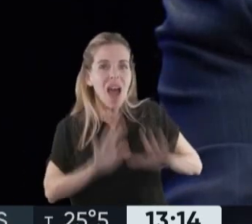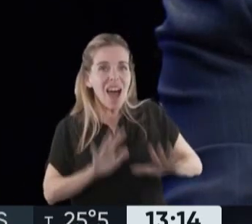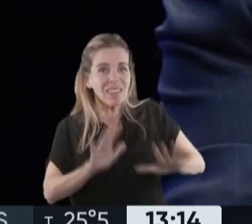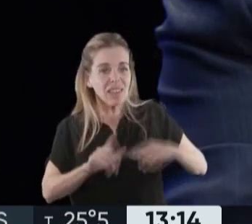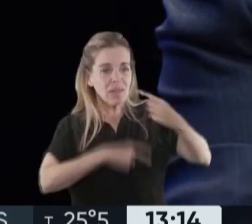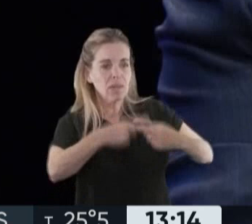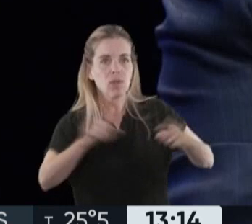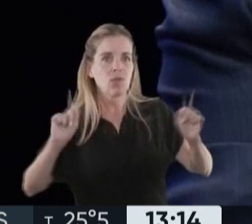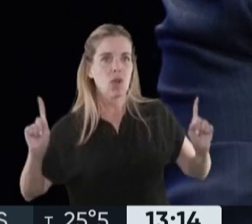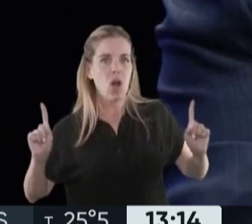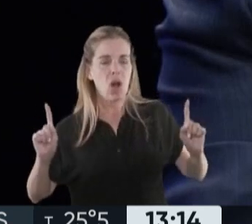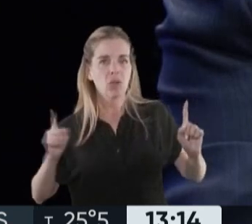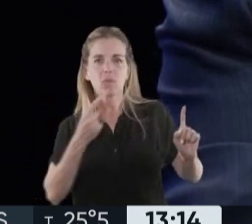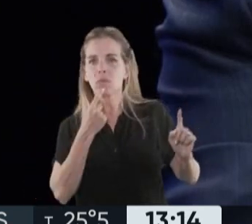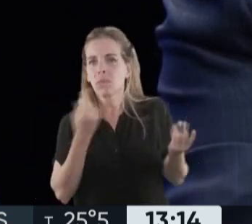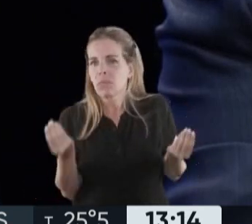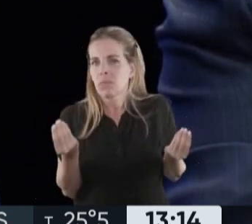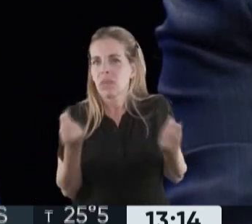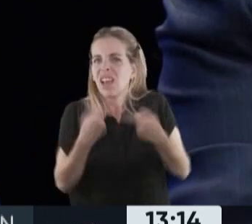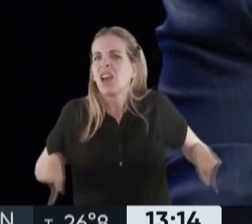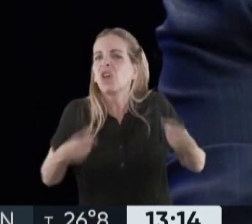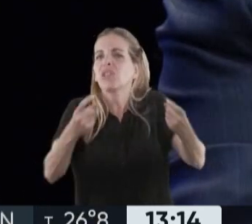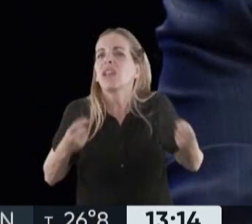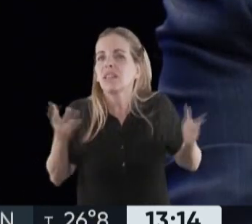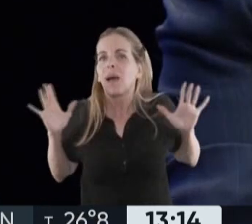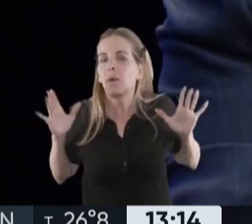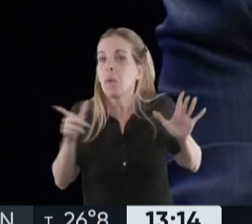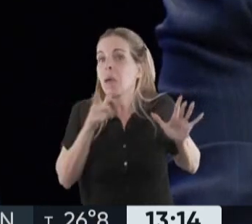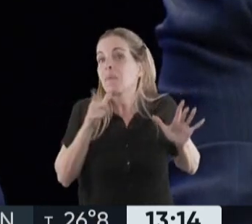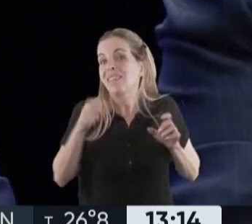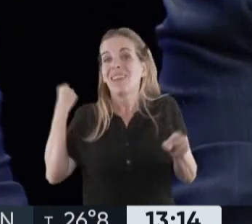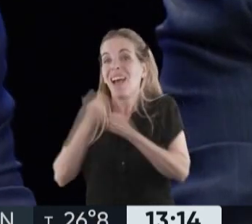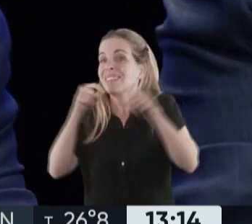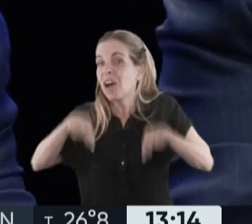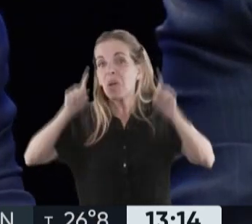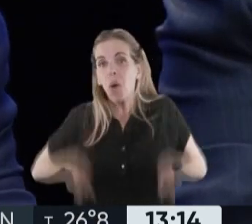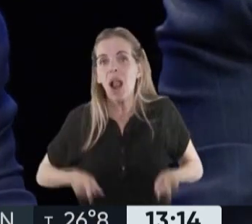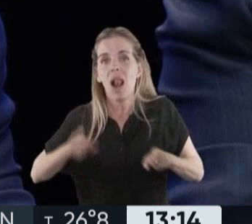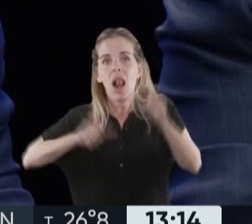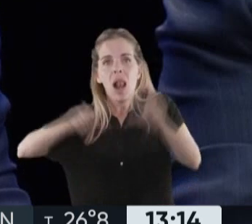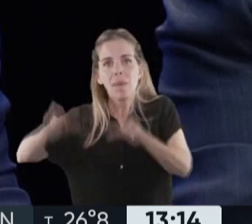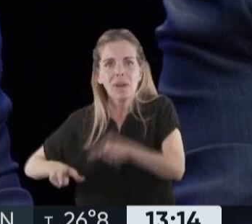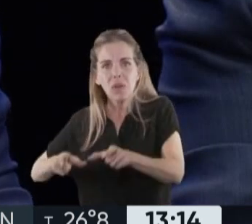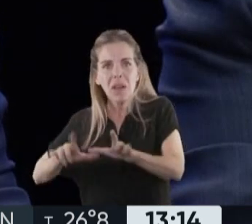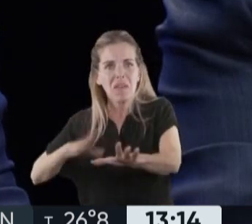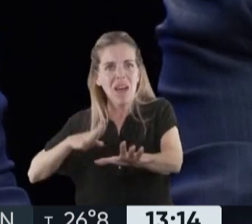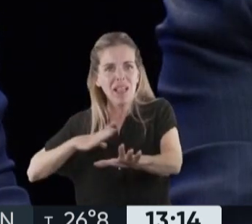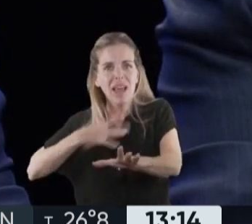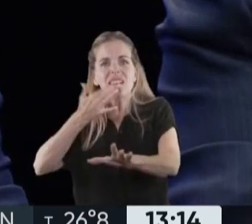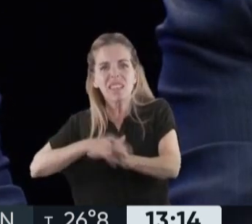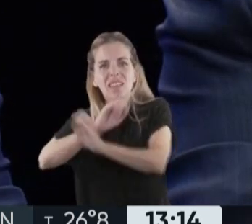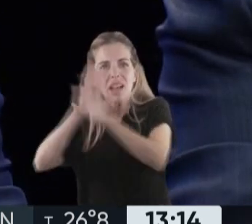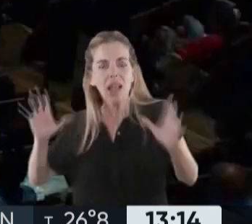¿Qué más necesitamos? Pero parece que la humanidad no aprende, porque después de semejante dolor, de